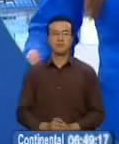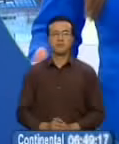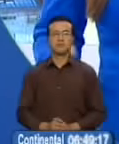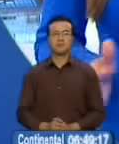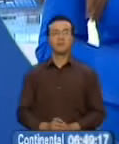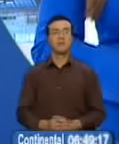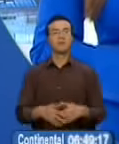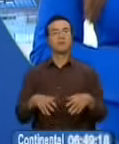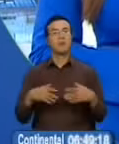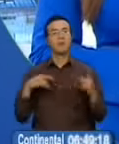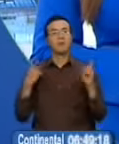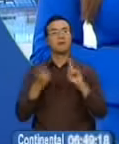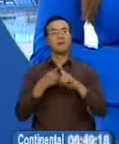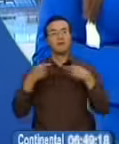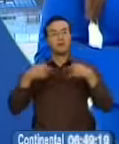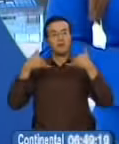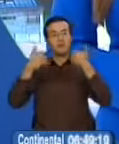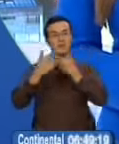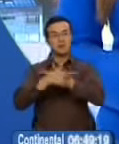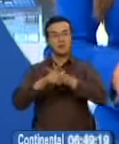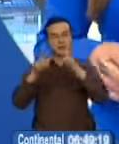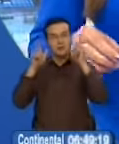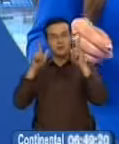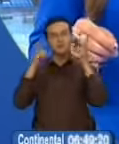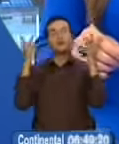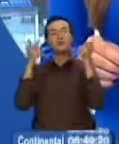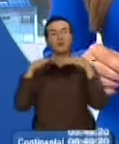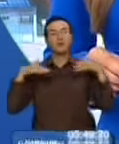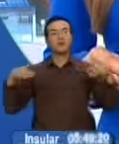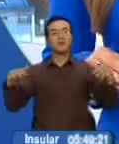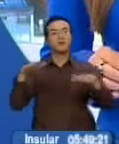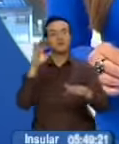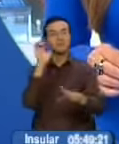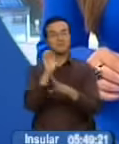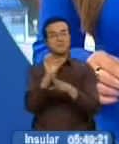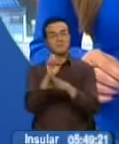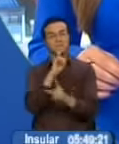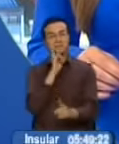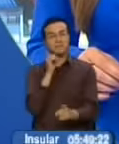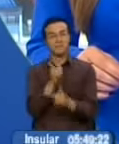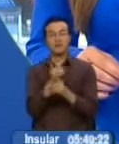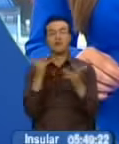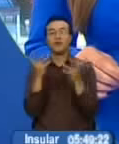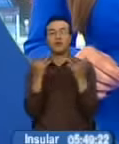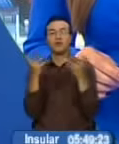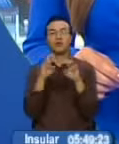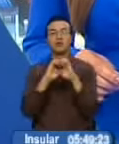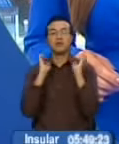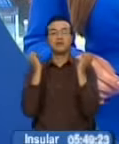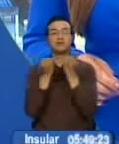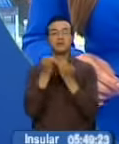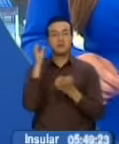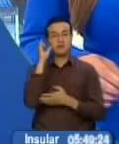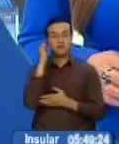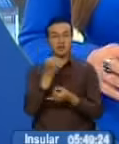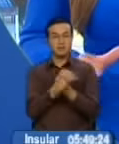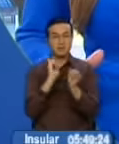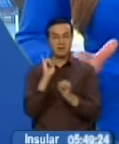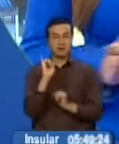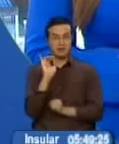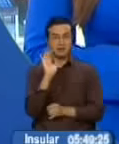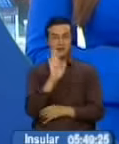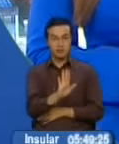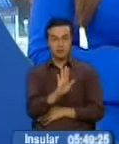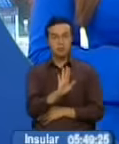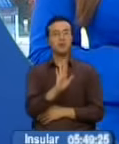La primera final de la Copa Libertadores de América se realiza en territorio ecuatoriano, precisamente en el Coloso del Batán, donde Independiente del Valle, estamos